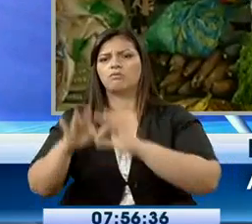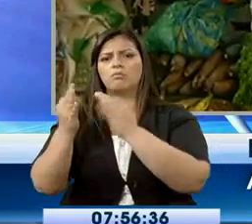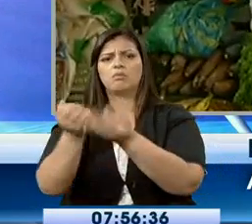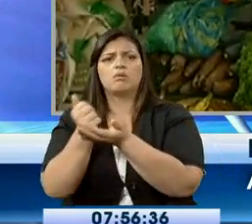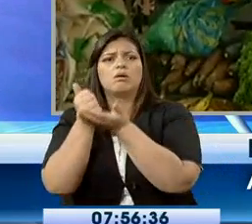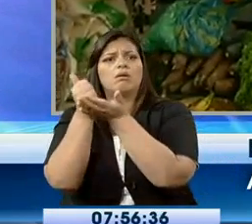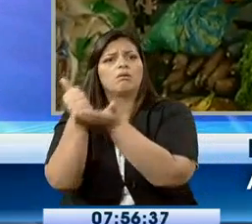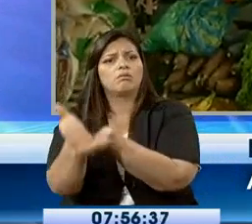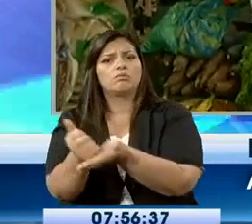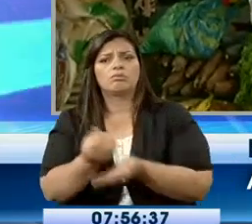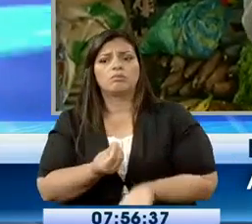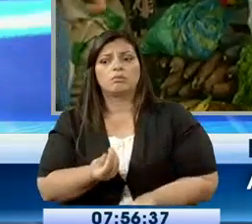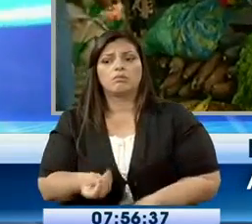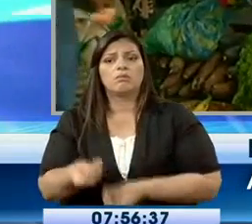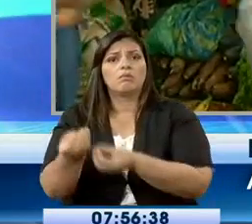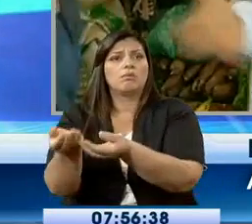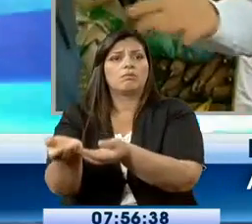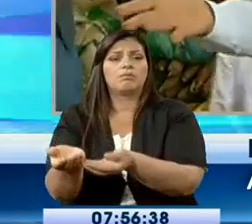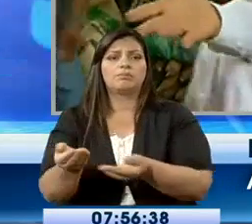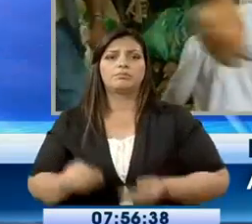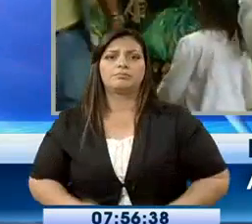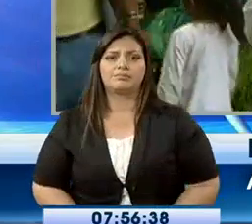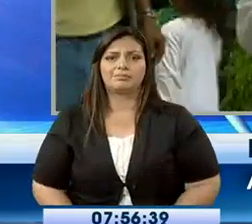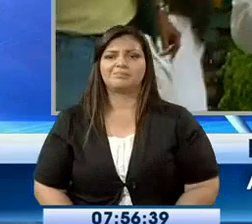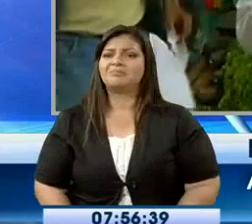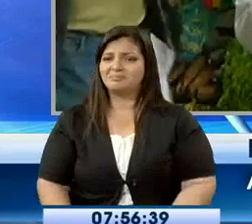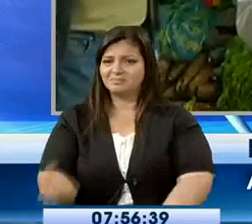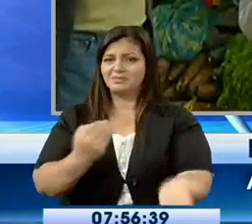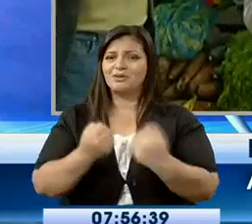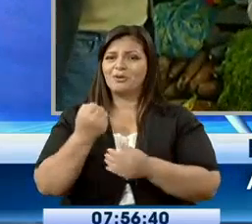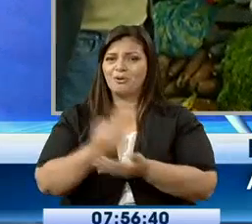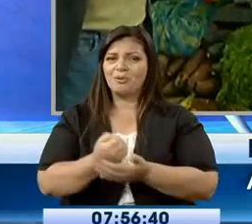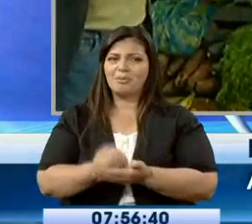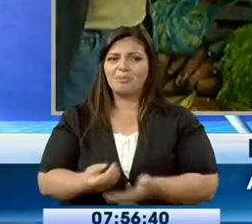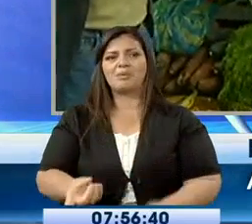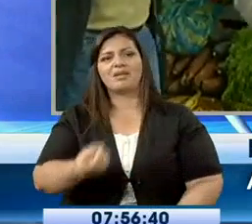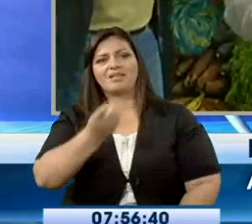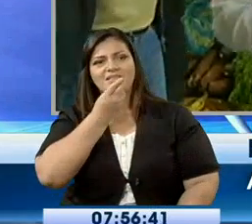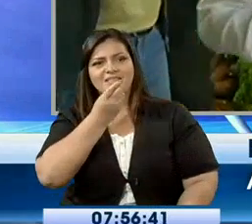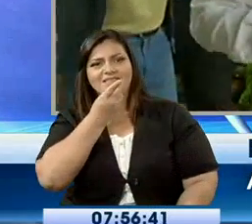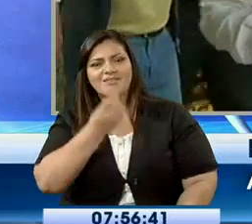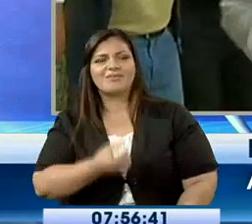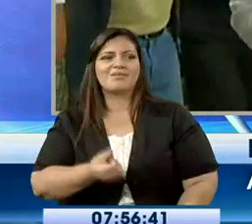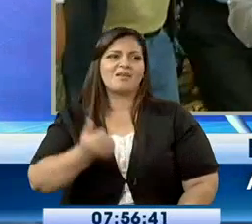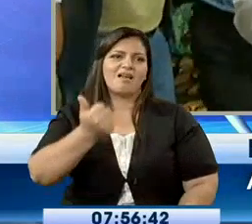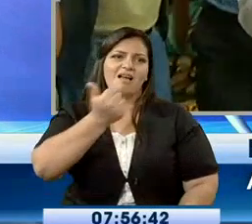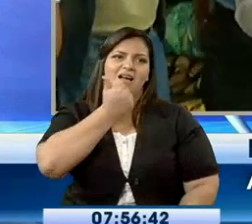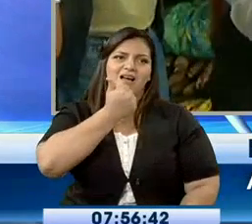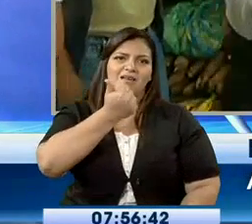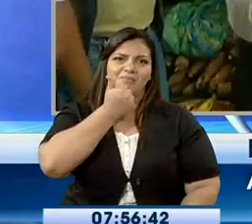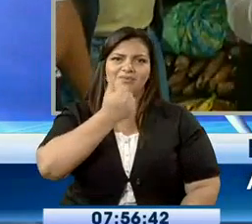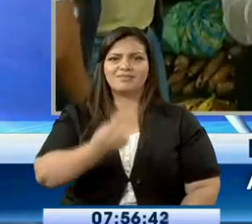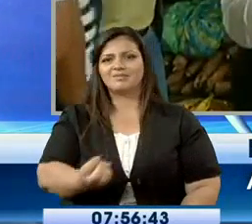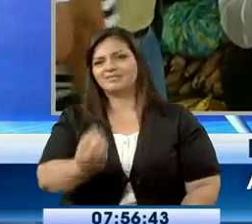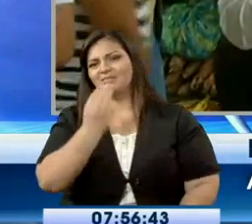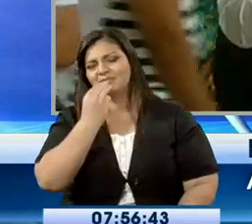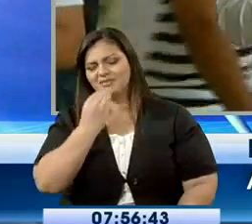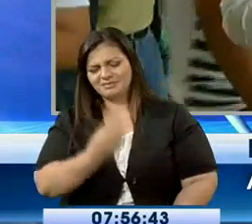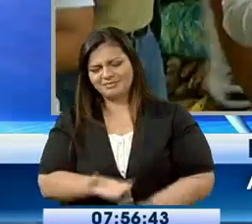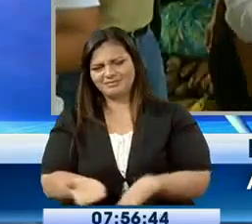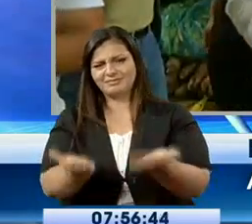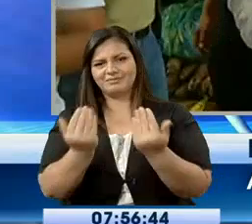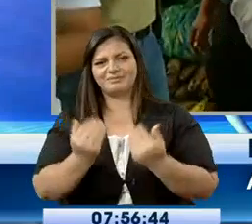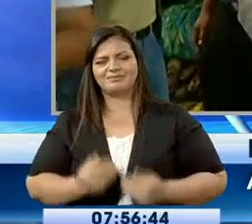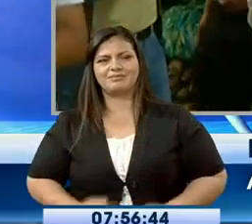realizar sus respectivos almuerzos, meriendas y desayunos. Ustedes continúan desde estudios entonces con más información. De mi parte, muy buenos